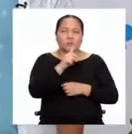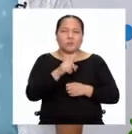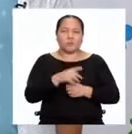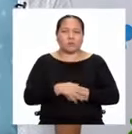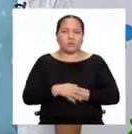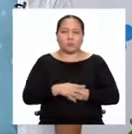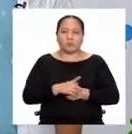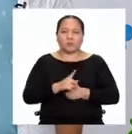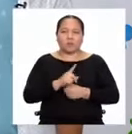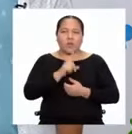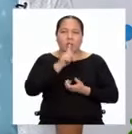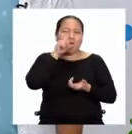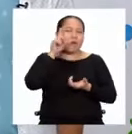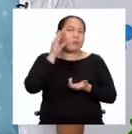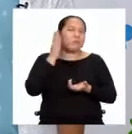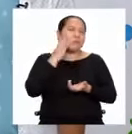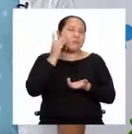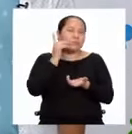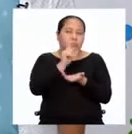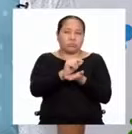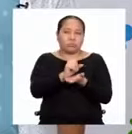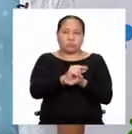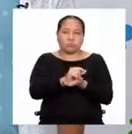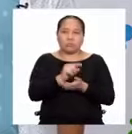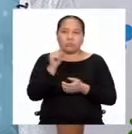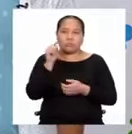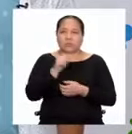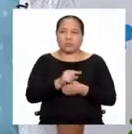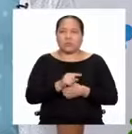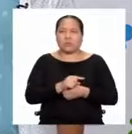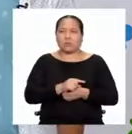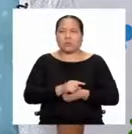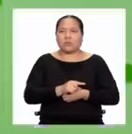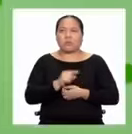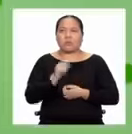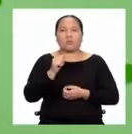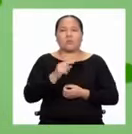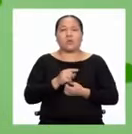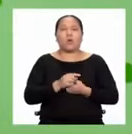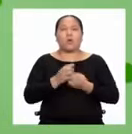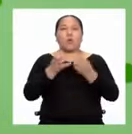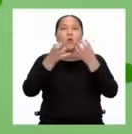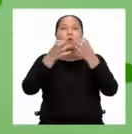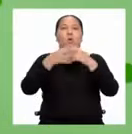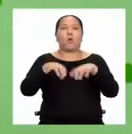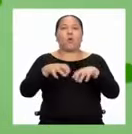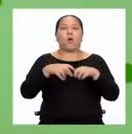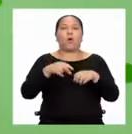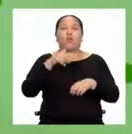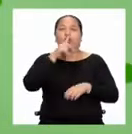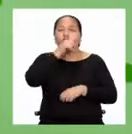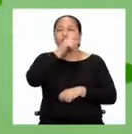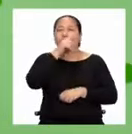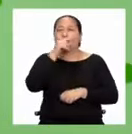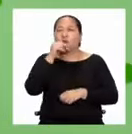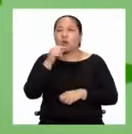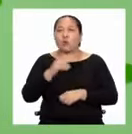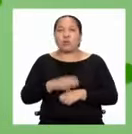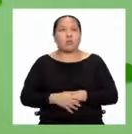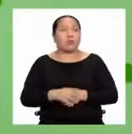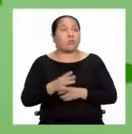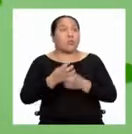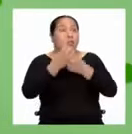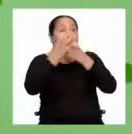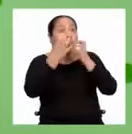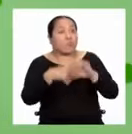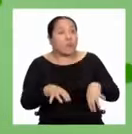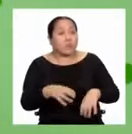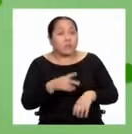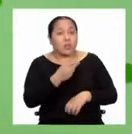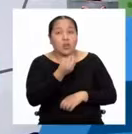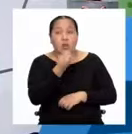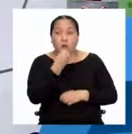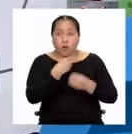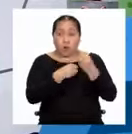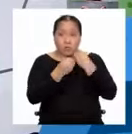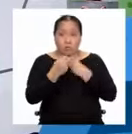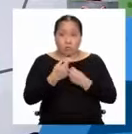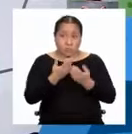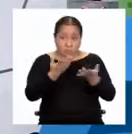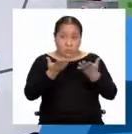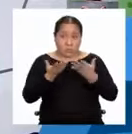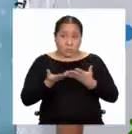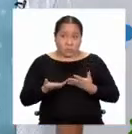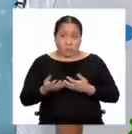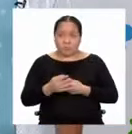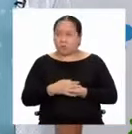ni de gallina. Es de chocolate. ¡Te dije que lo peles y lo comas! Asumo me vas a